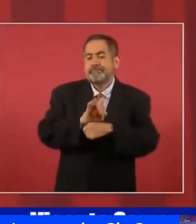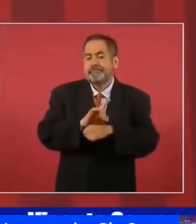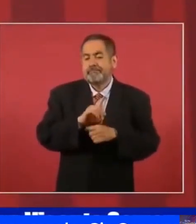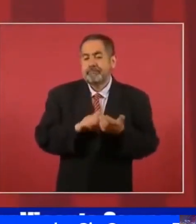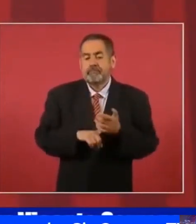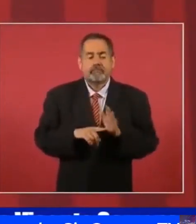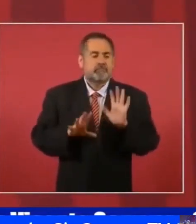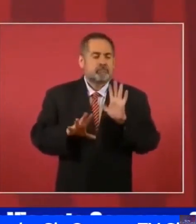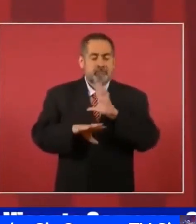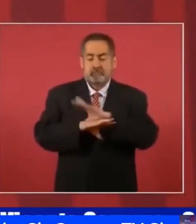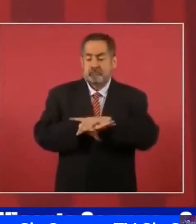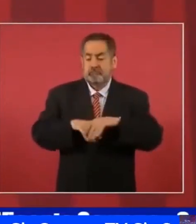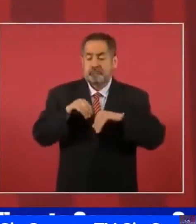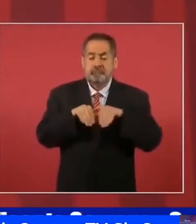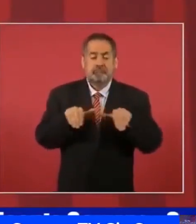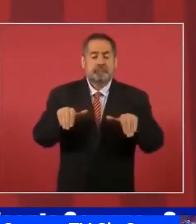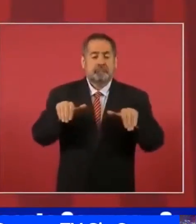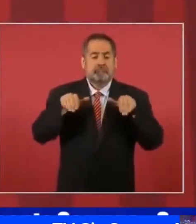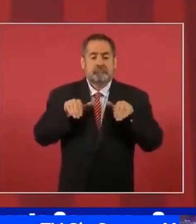ser